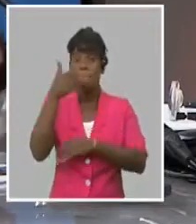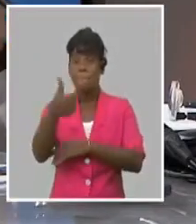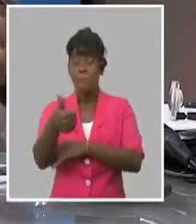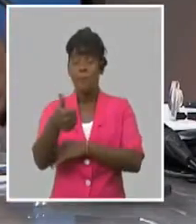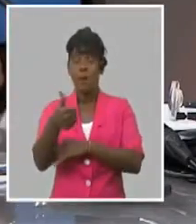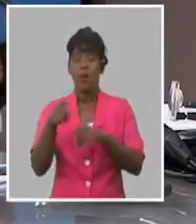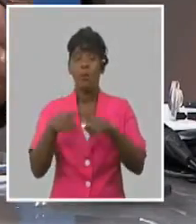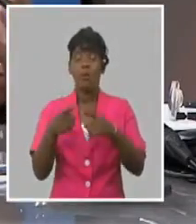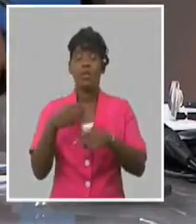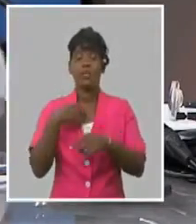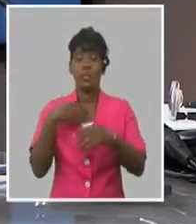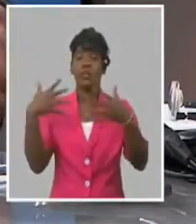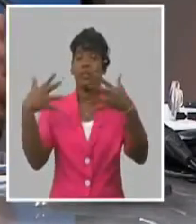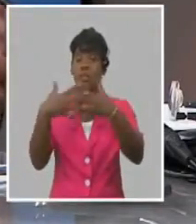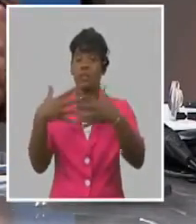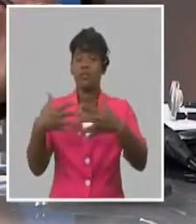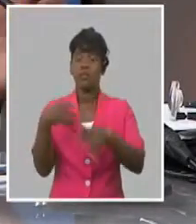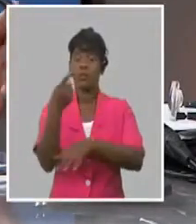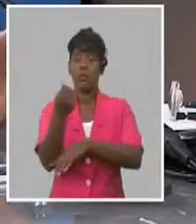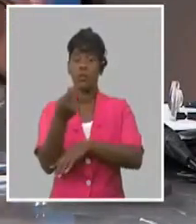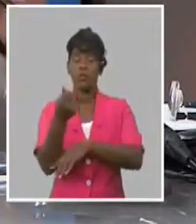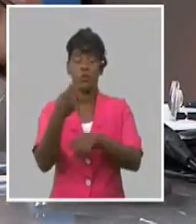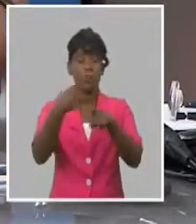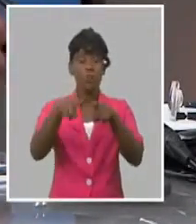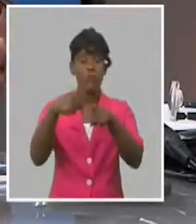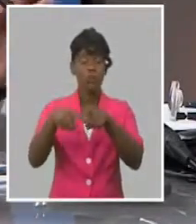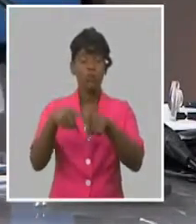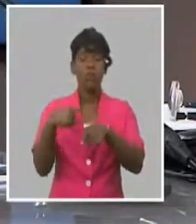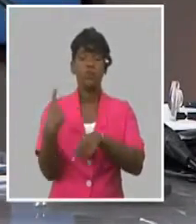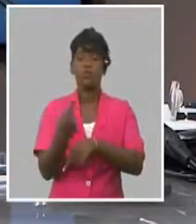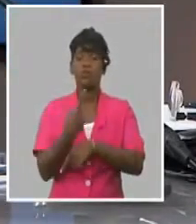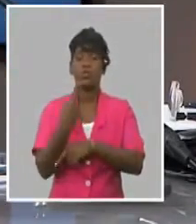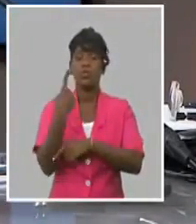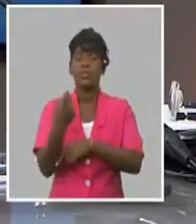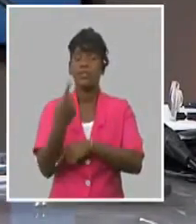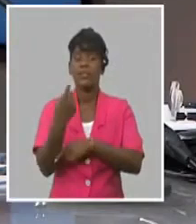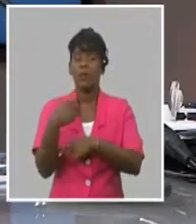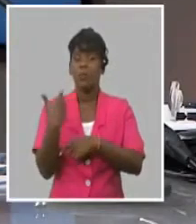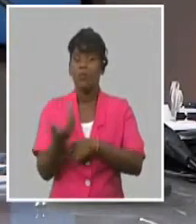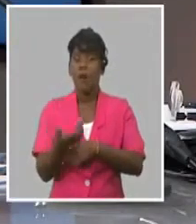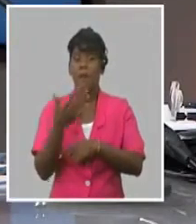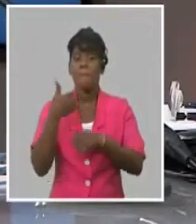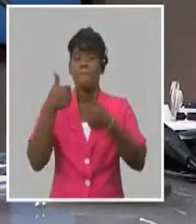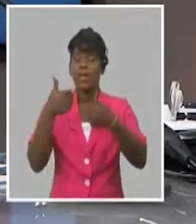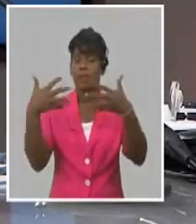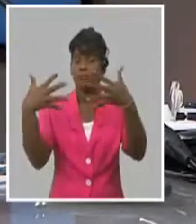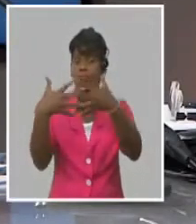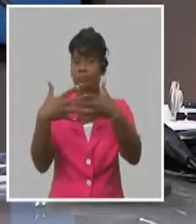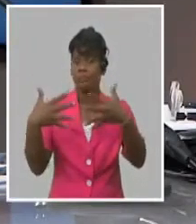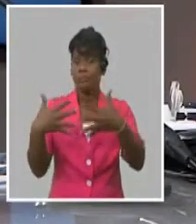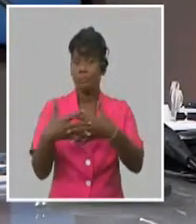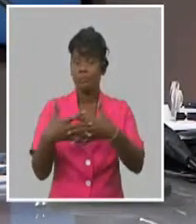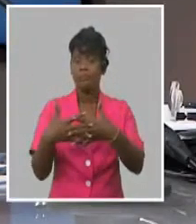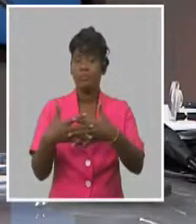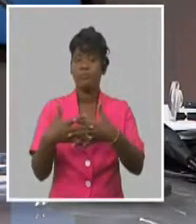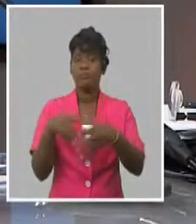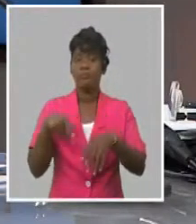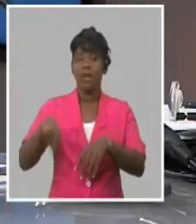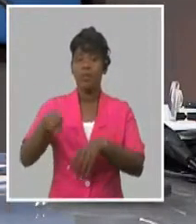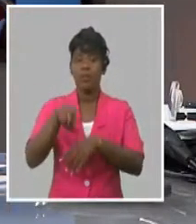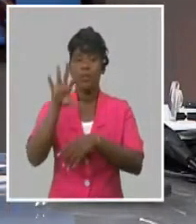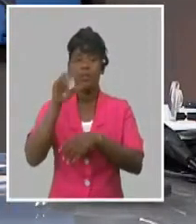porque sí hay relaciones económicas entre actores económicos que tenemos que darle un acomodo de una manera diferente.